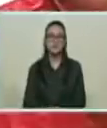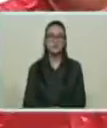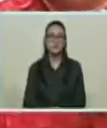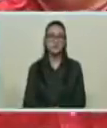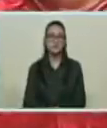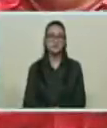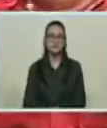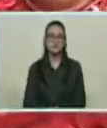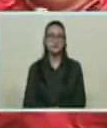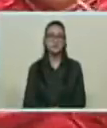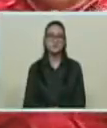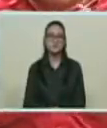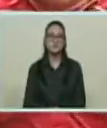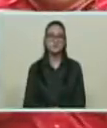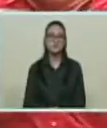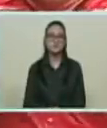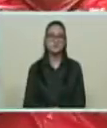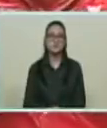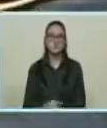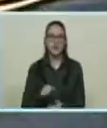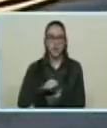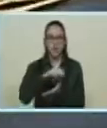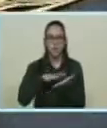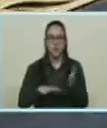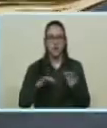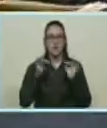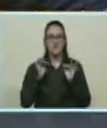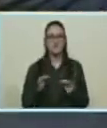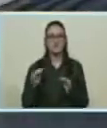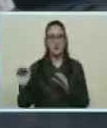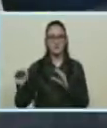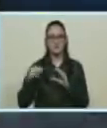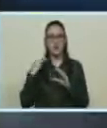Y me mandó una comunicación oficial.